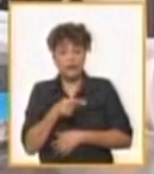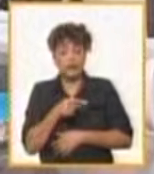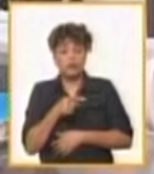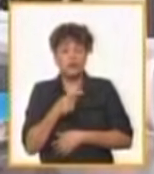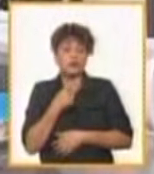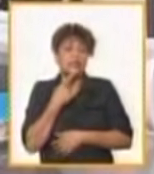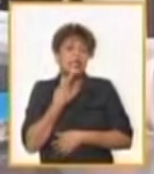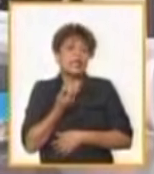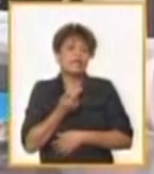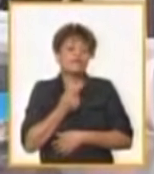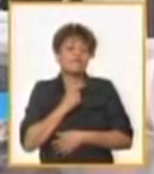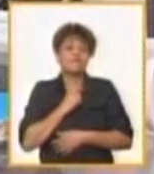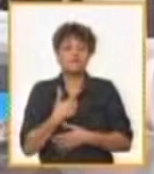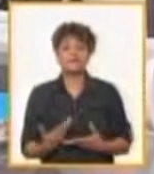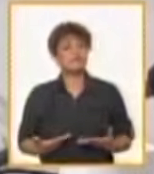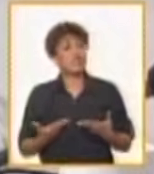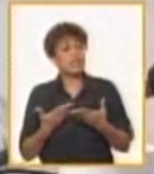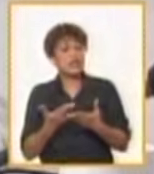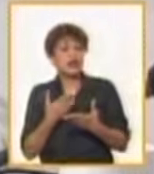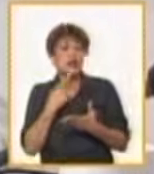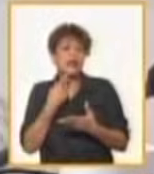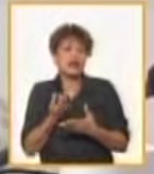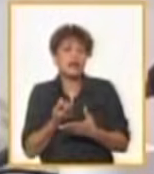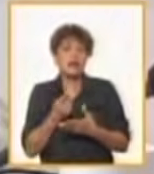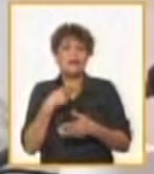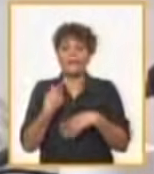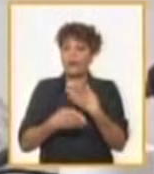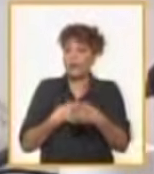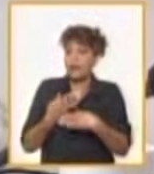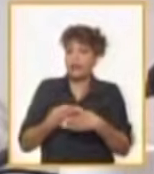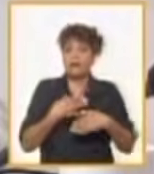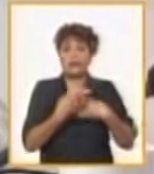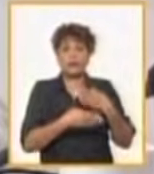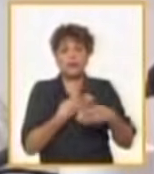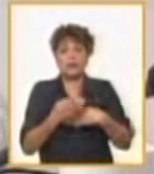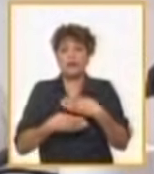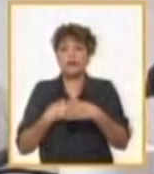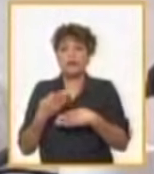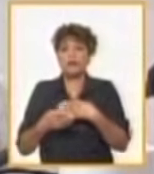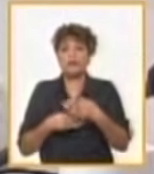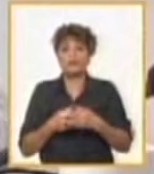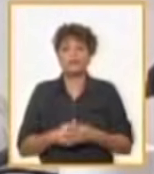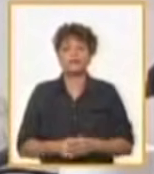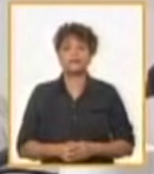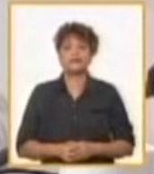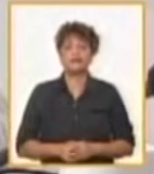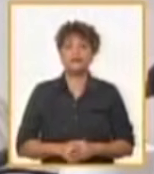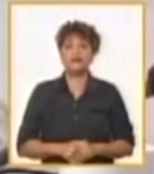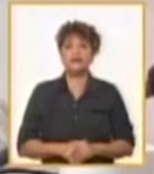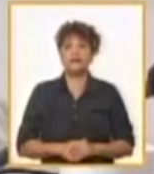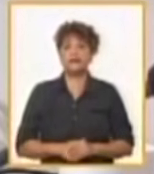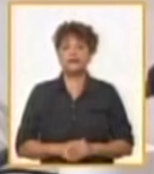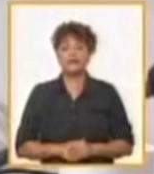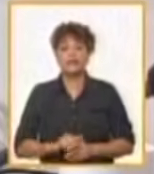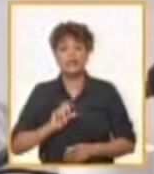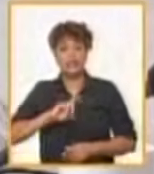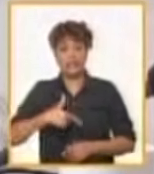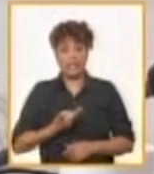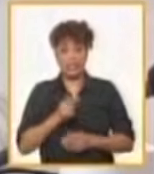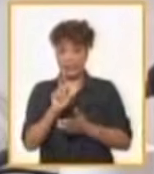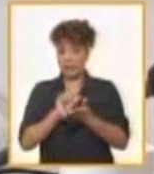estuviera dedicando tiempo a problemas conceptuales de la creación artística y